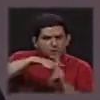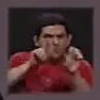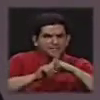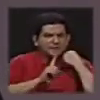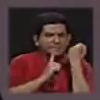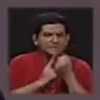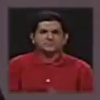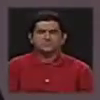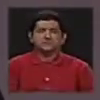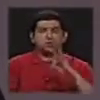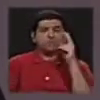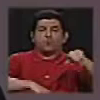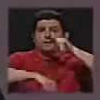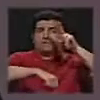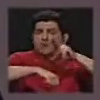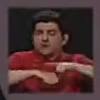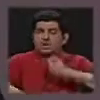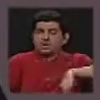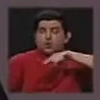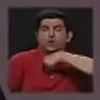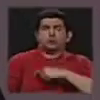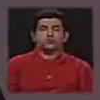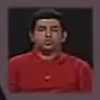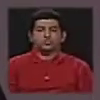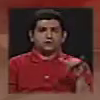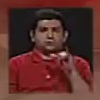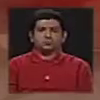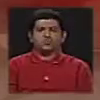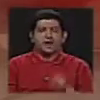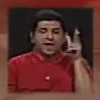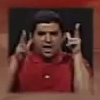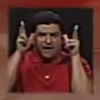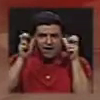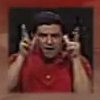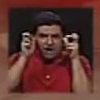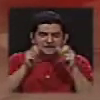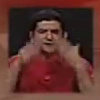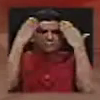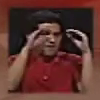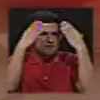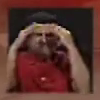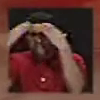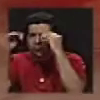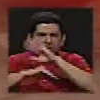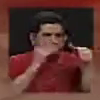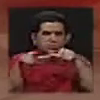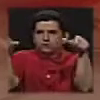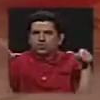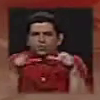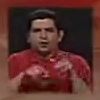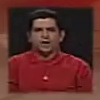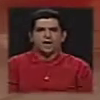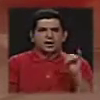asunto de estos a nivel nacional, nosotros nos convertimos como en parabólica. Se empieza a llegar la información, empieza